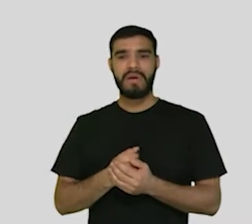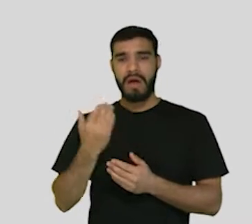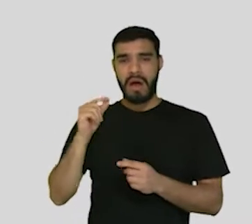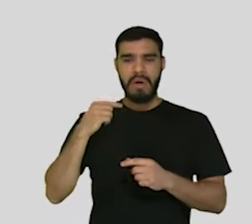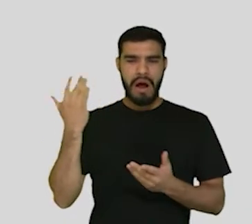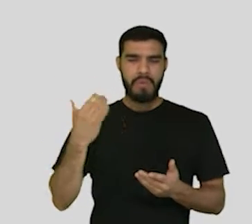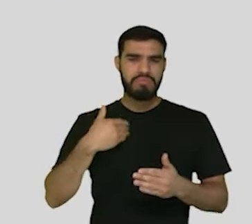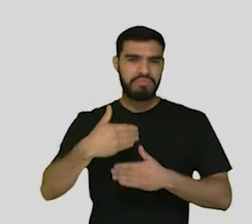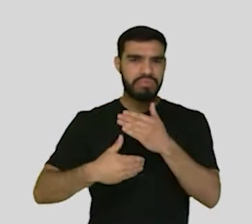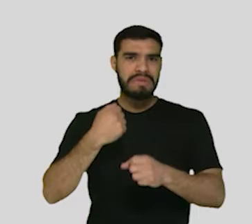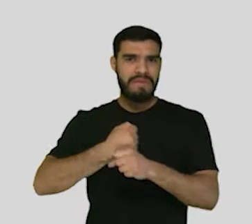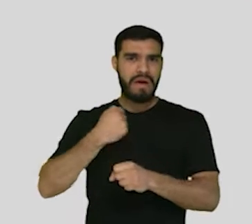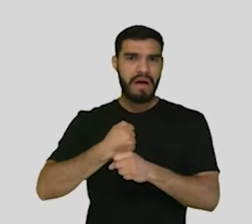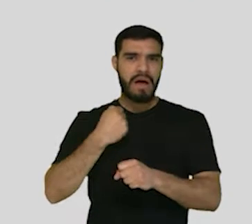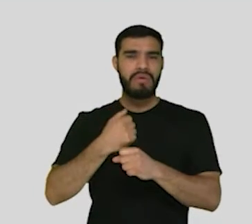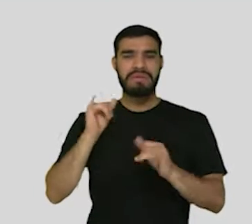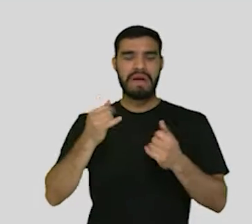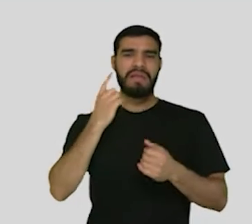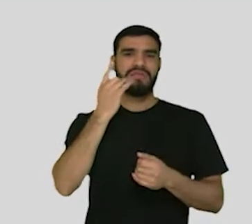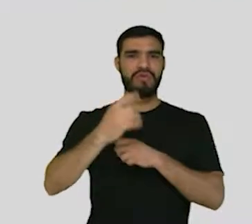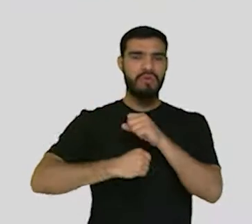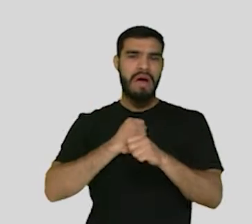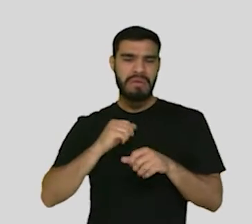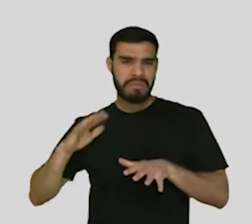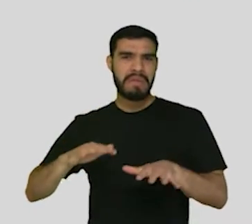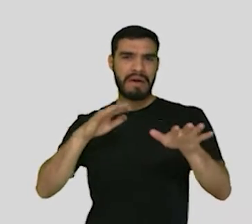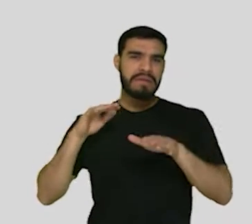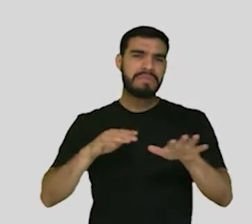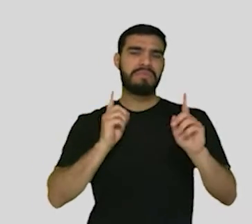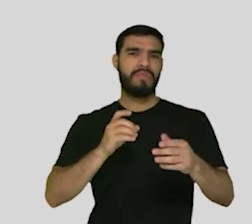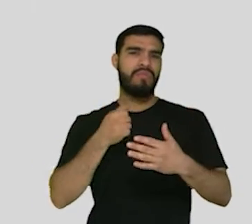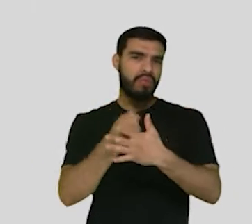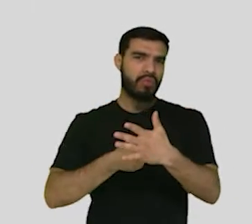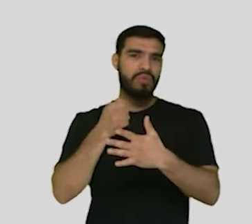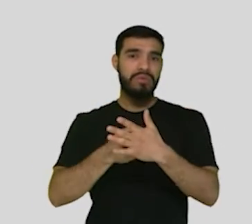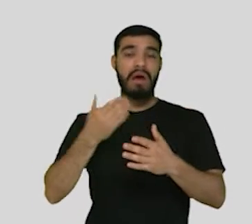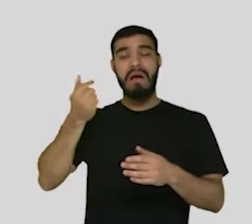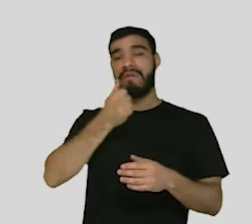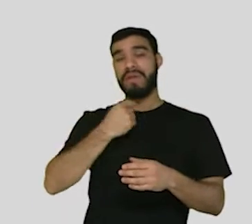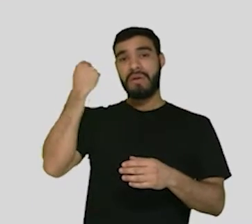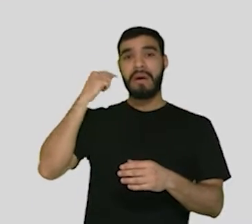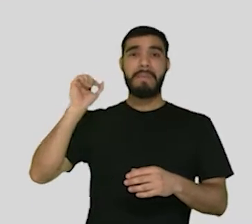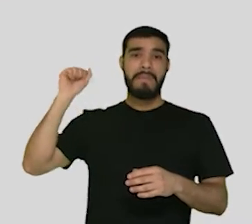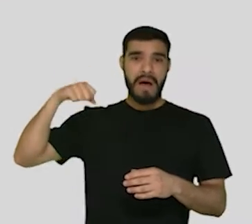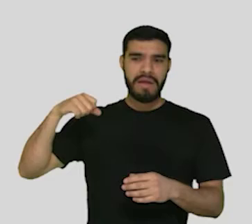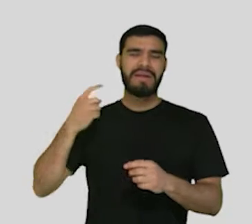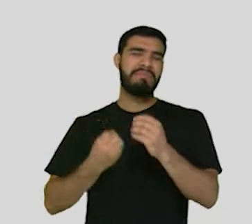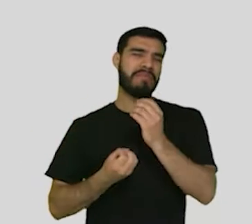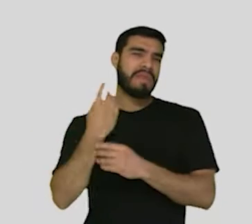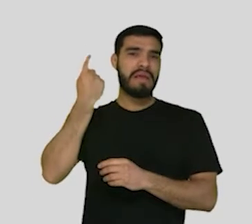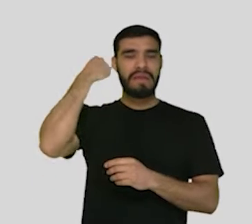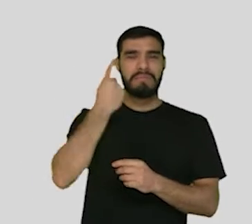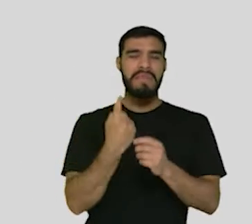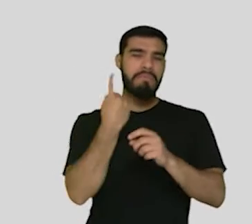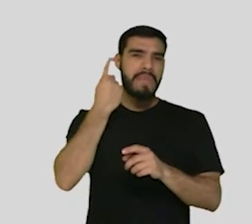netame, jeta, va, oi, jeta te envía po, oi, co, mañana netame, ya, evana, oi, ja,